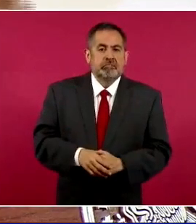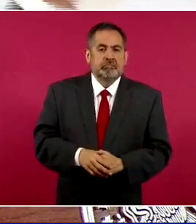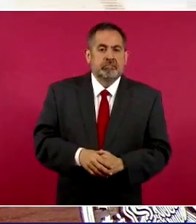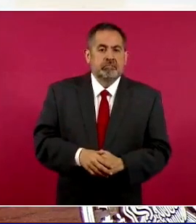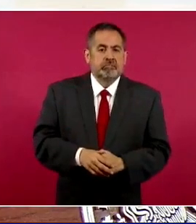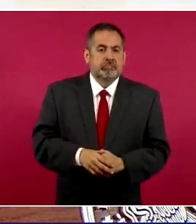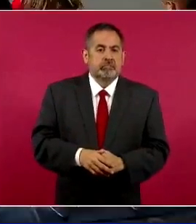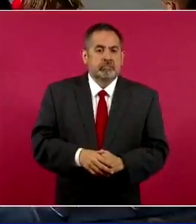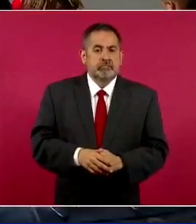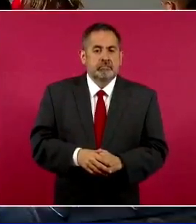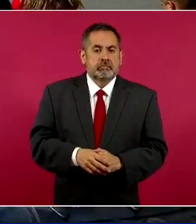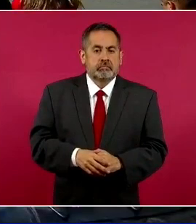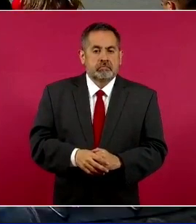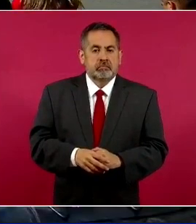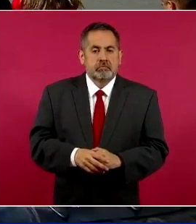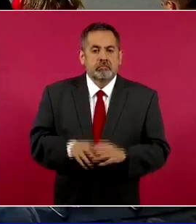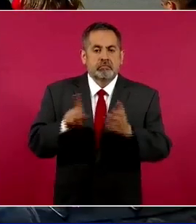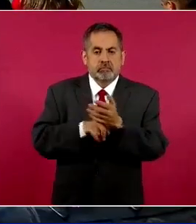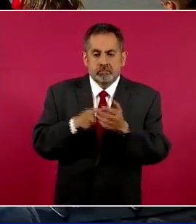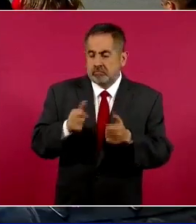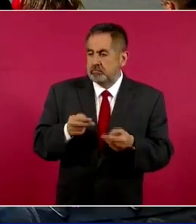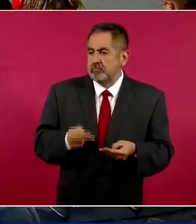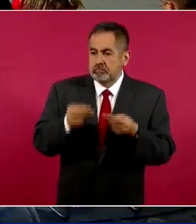Y con la inversión pública que tenemos,